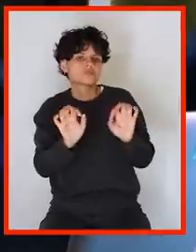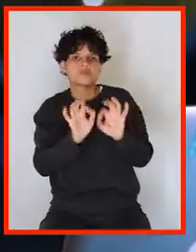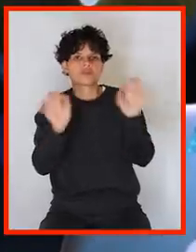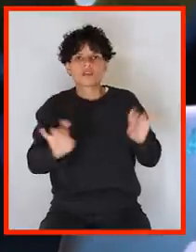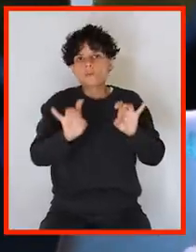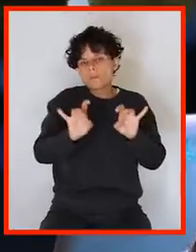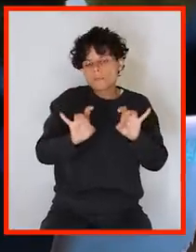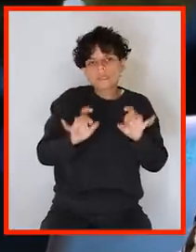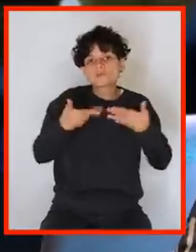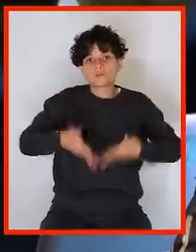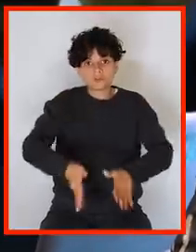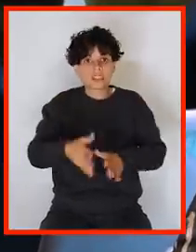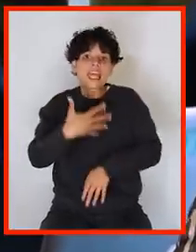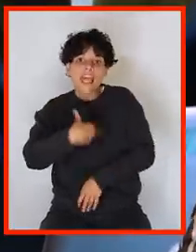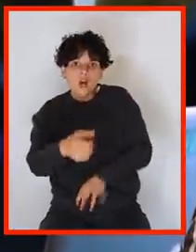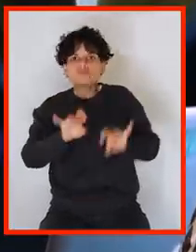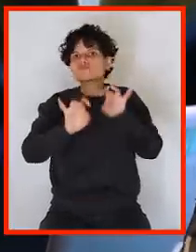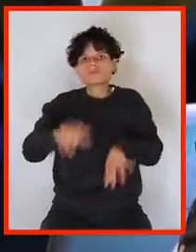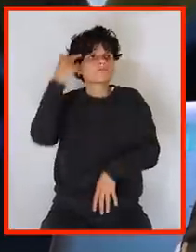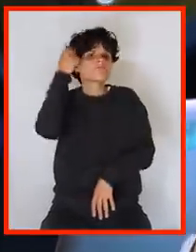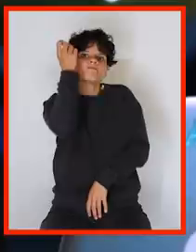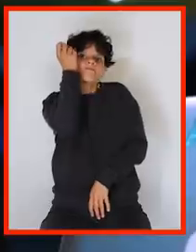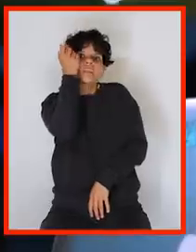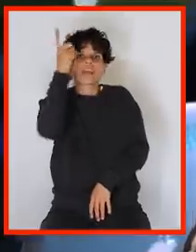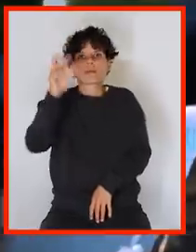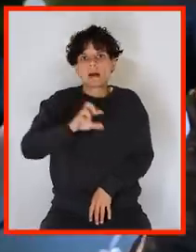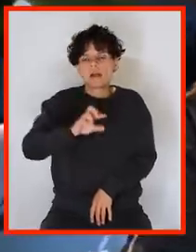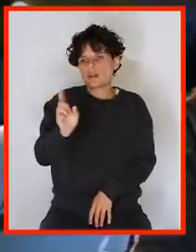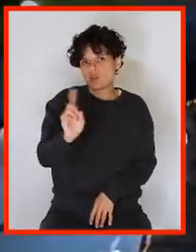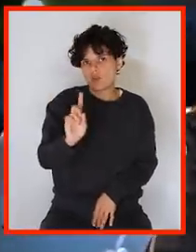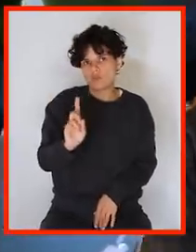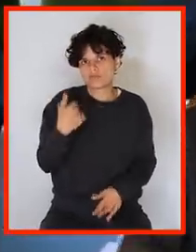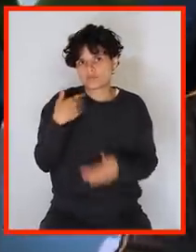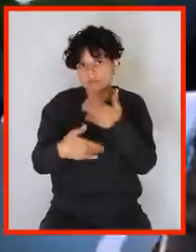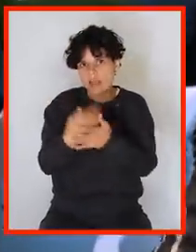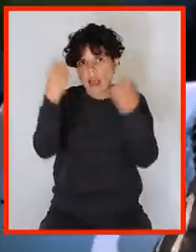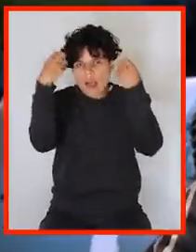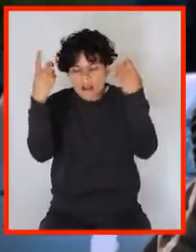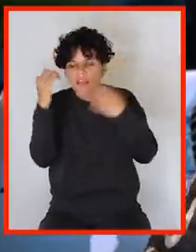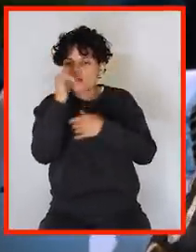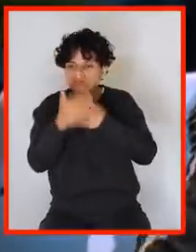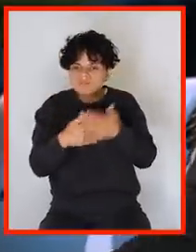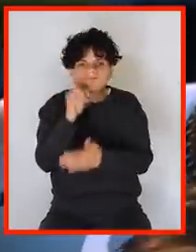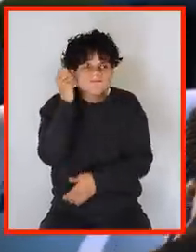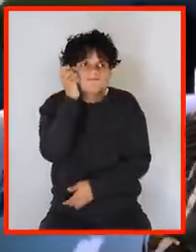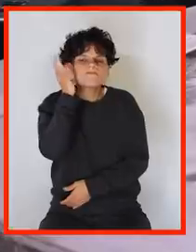papá, ¿cachai? Pero con el tiempo entendí, y uno aprende a amar a los hijos,